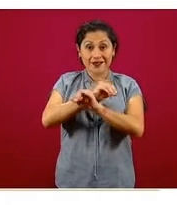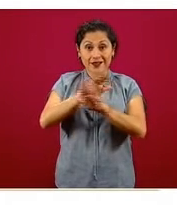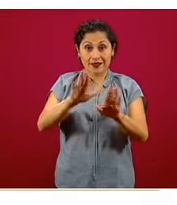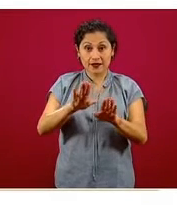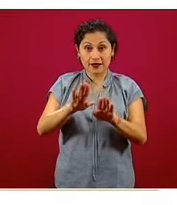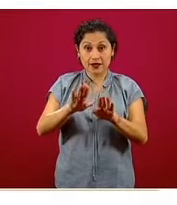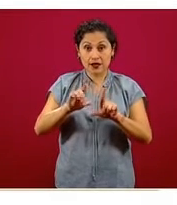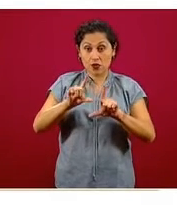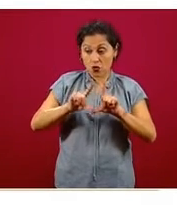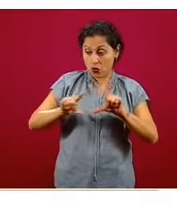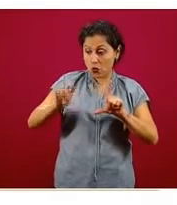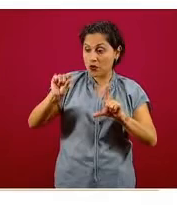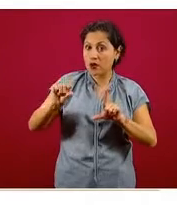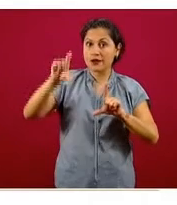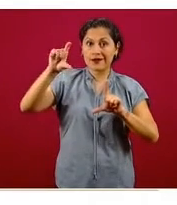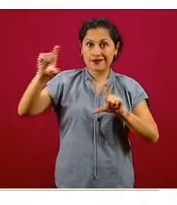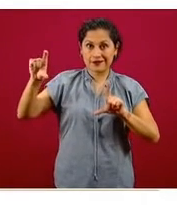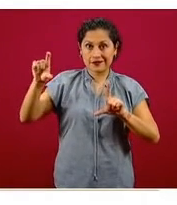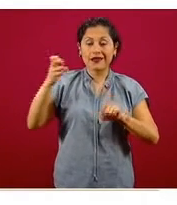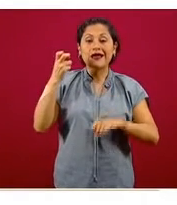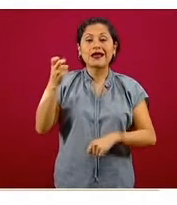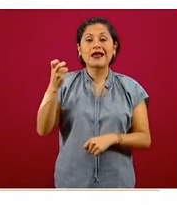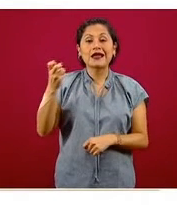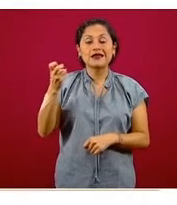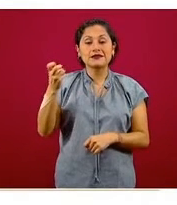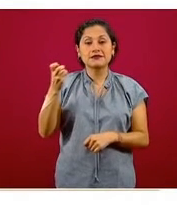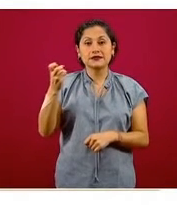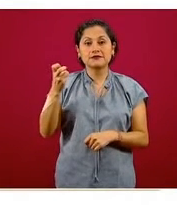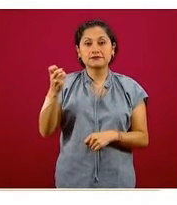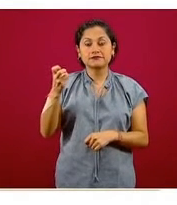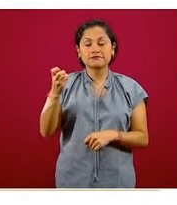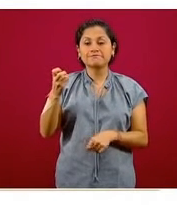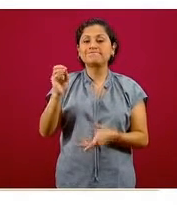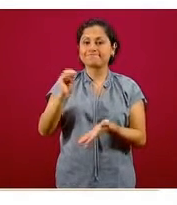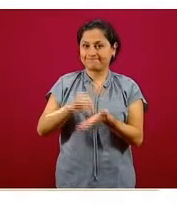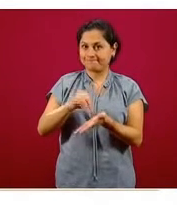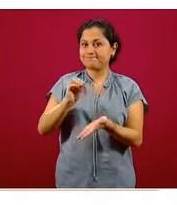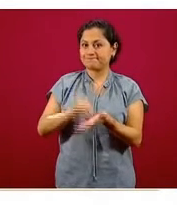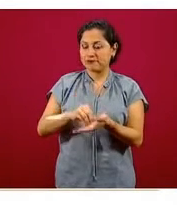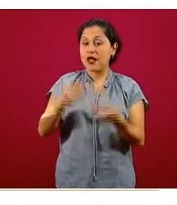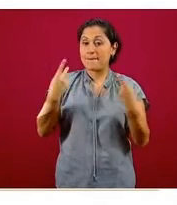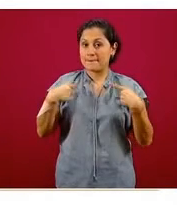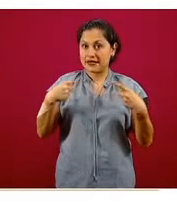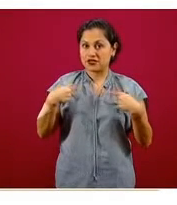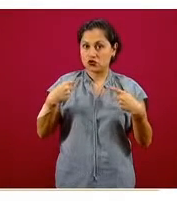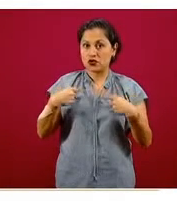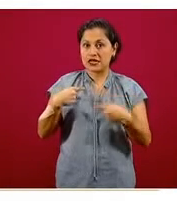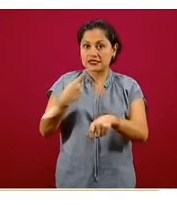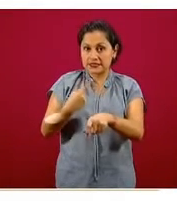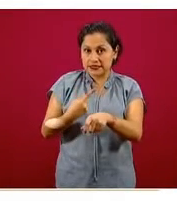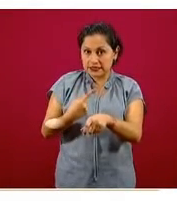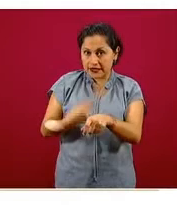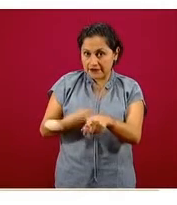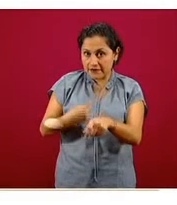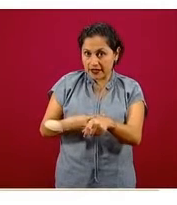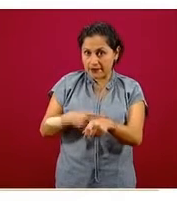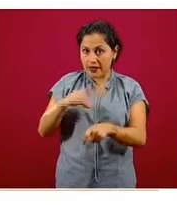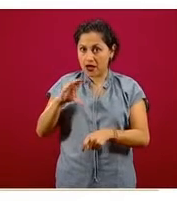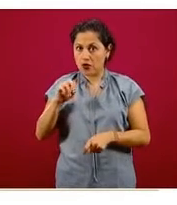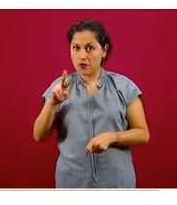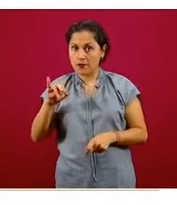azules, la perspectiva precisamente de poder todavía tener más defunciones confirmadas, dado que al corte del día de hoy